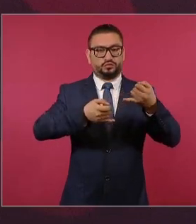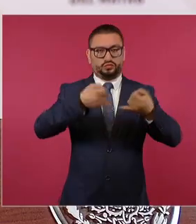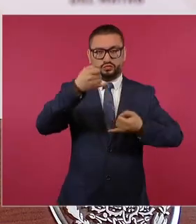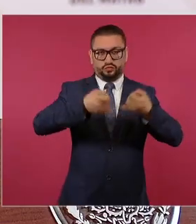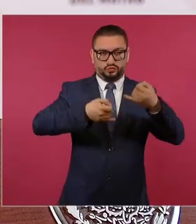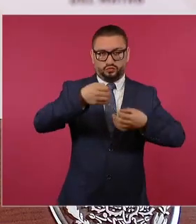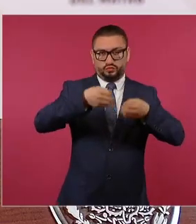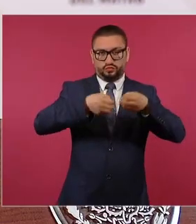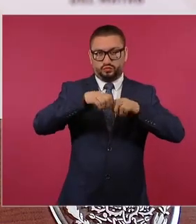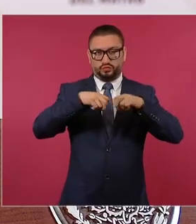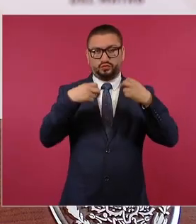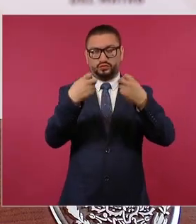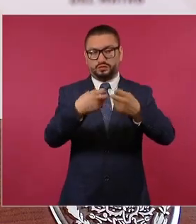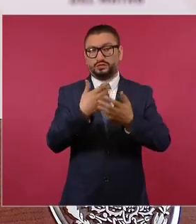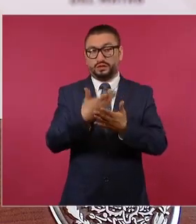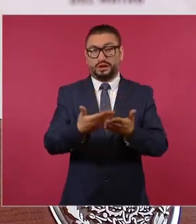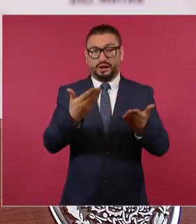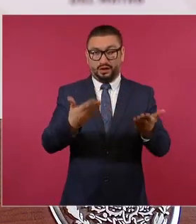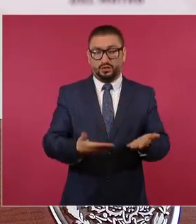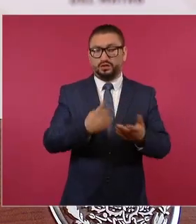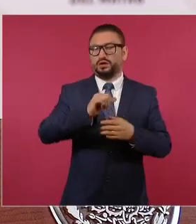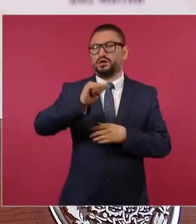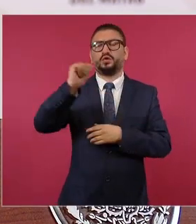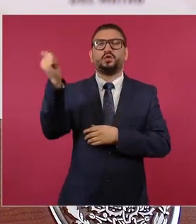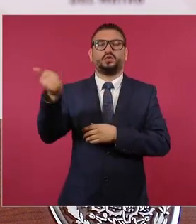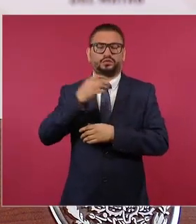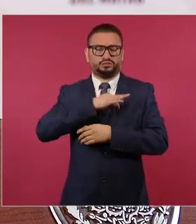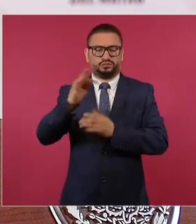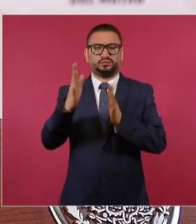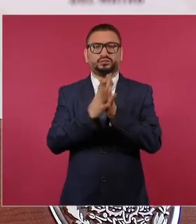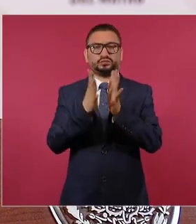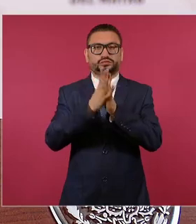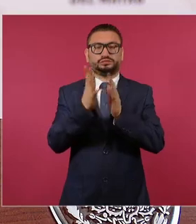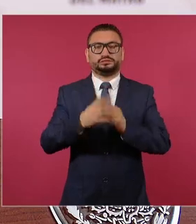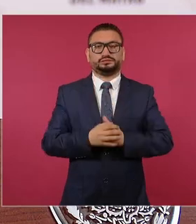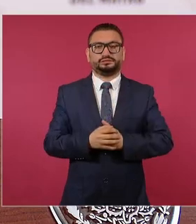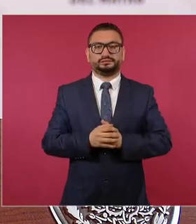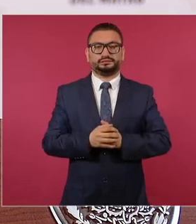magistrados, ministros actuales y otros.